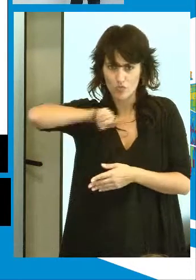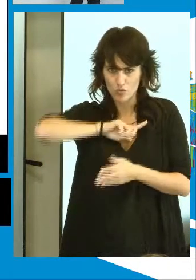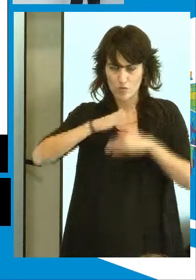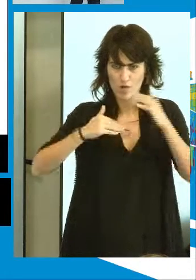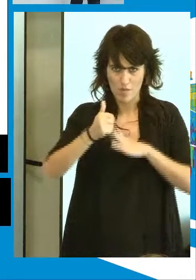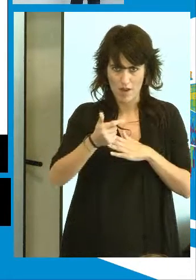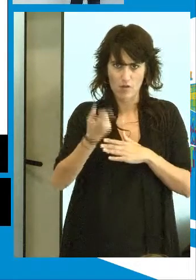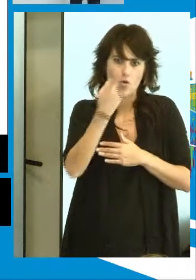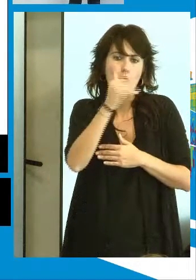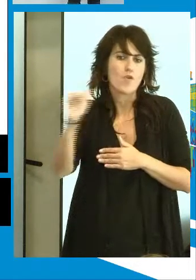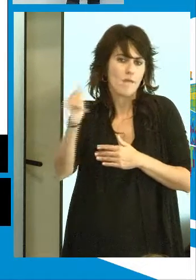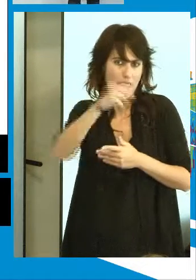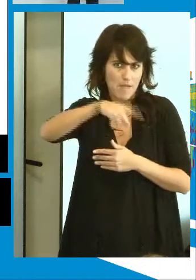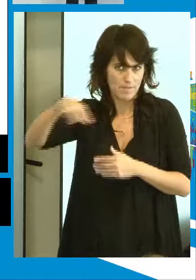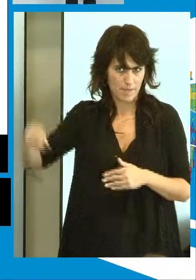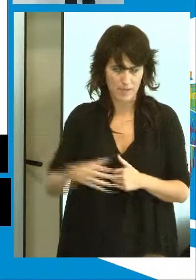poder hacerlo una vez al mes.